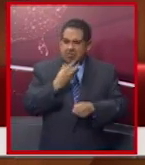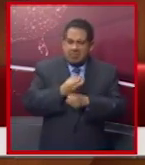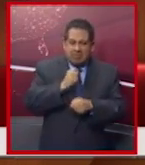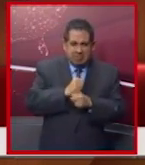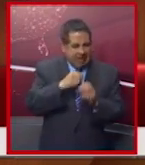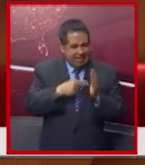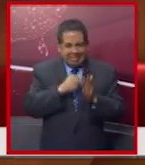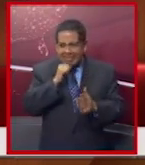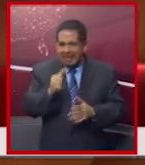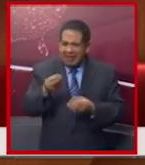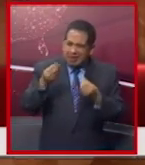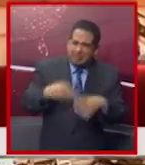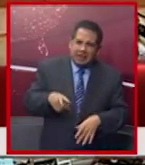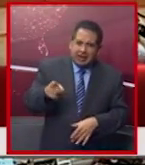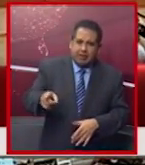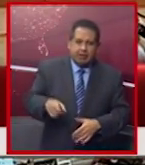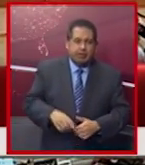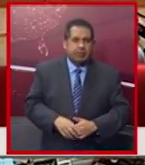la Constitución.